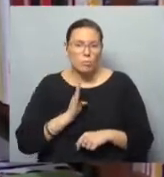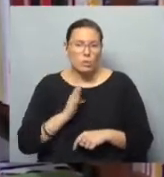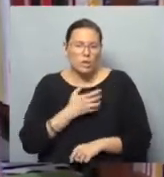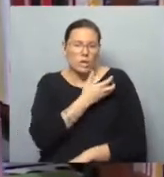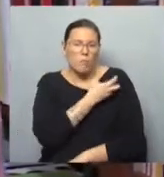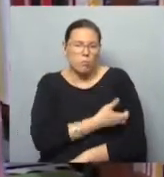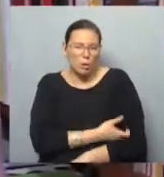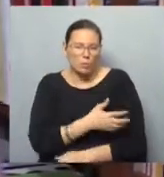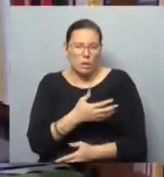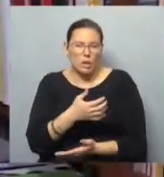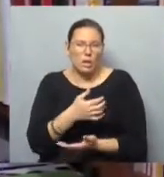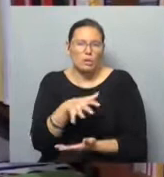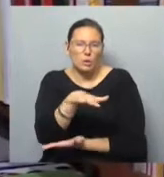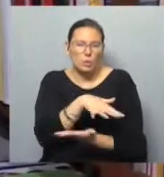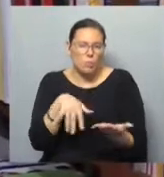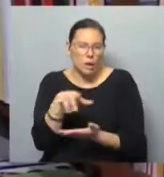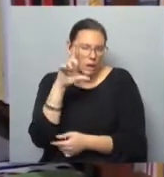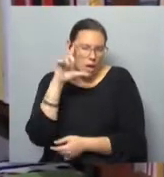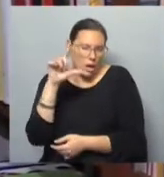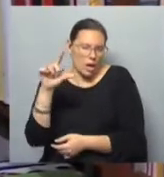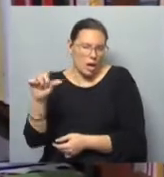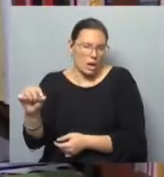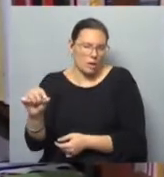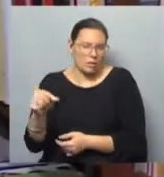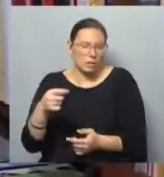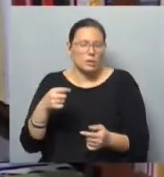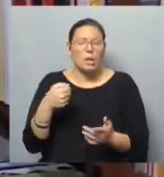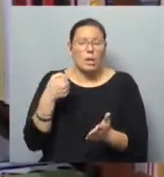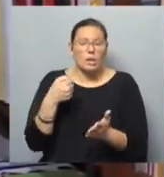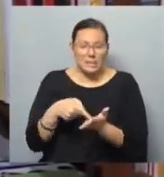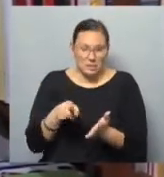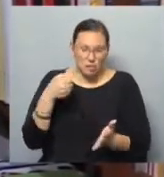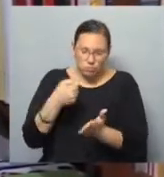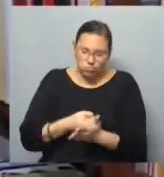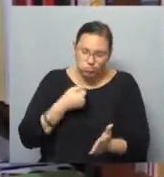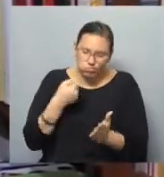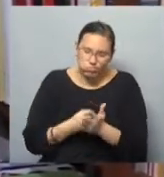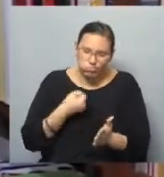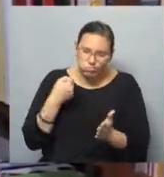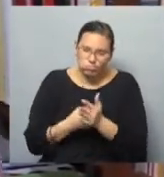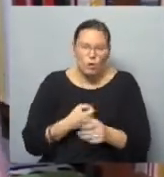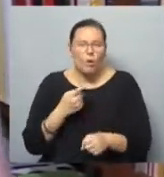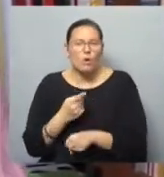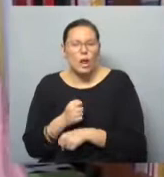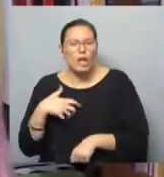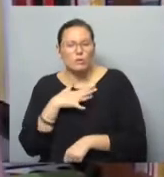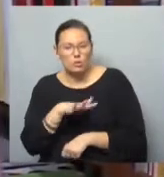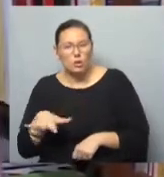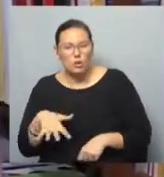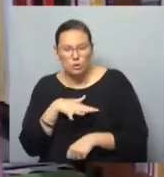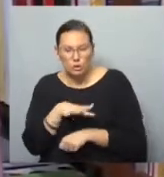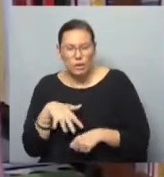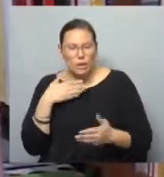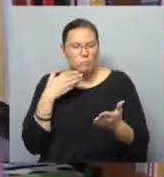barrio suburbano de Montevideo, que luchan frente a una sociedad que les pone